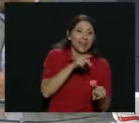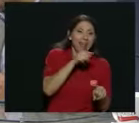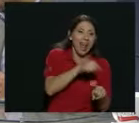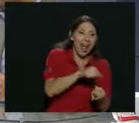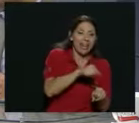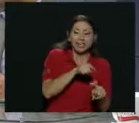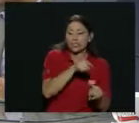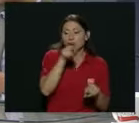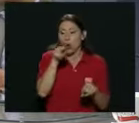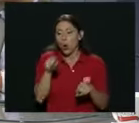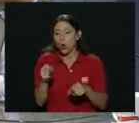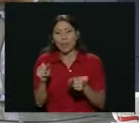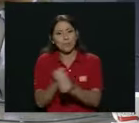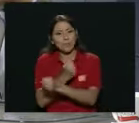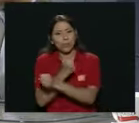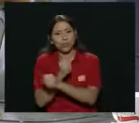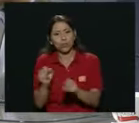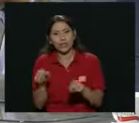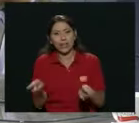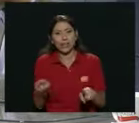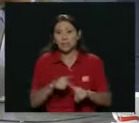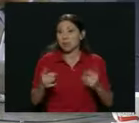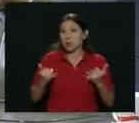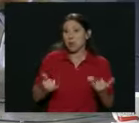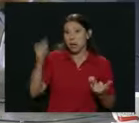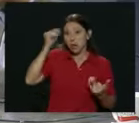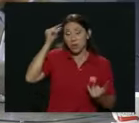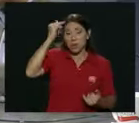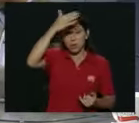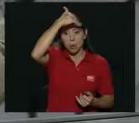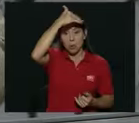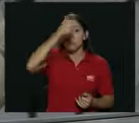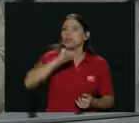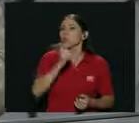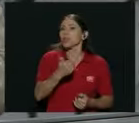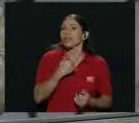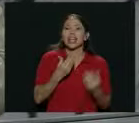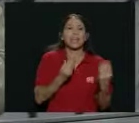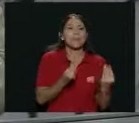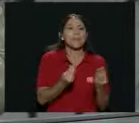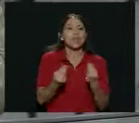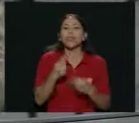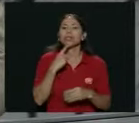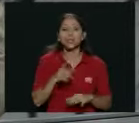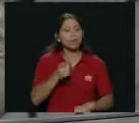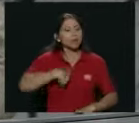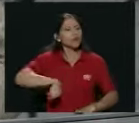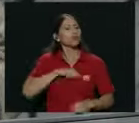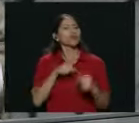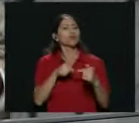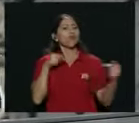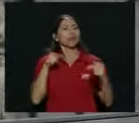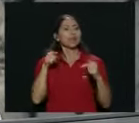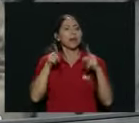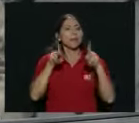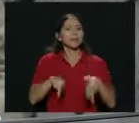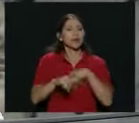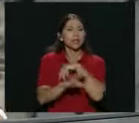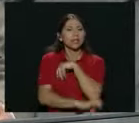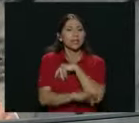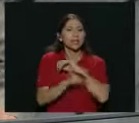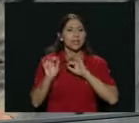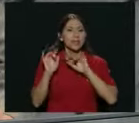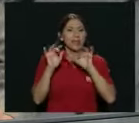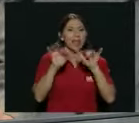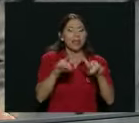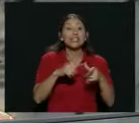las imposibilidades, esta administración no tiene miedo en decir que están en una visión antimigrante. Sí. Y eso la hace más evidente